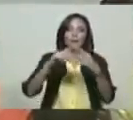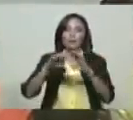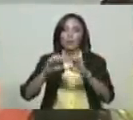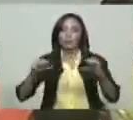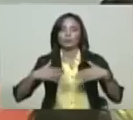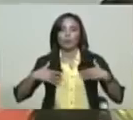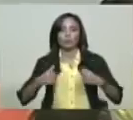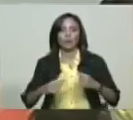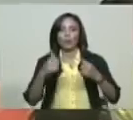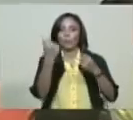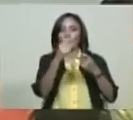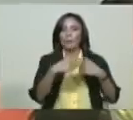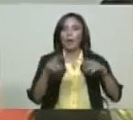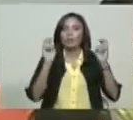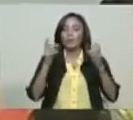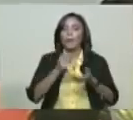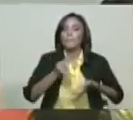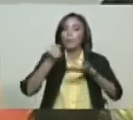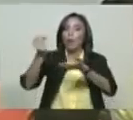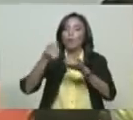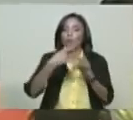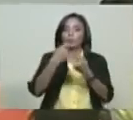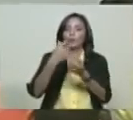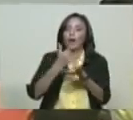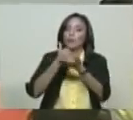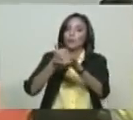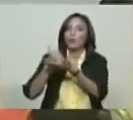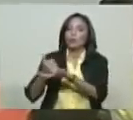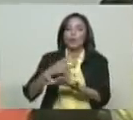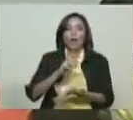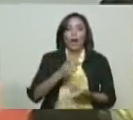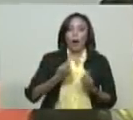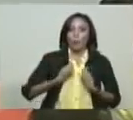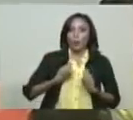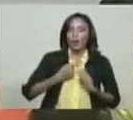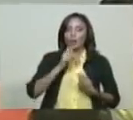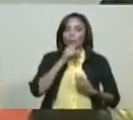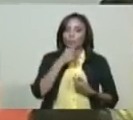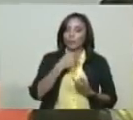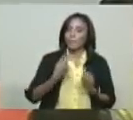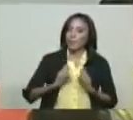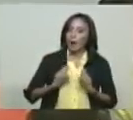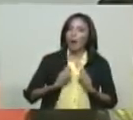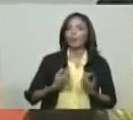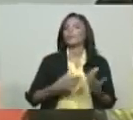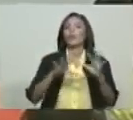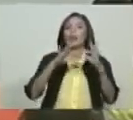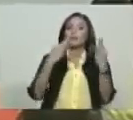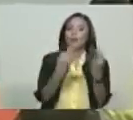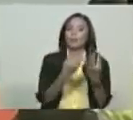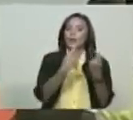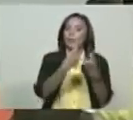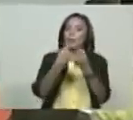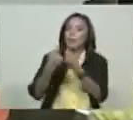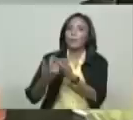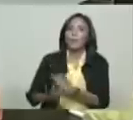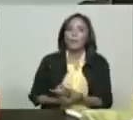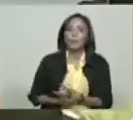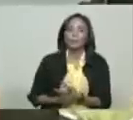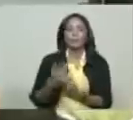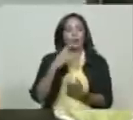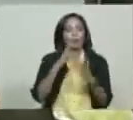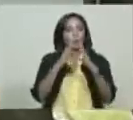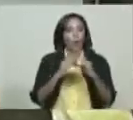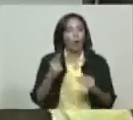salud, en los bonos, en las pensiones, en hogares de la patria. Al